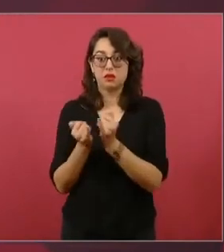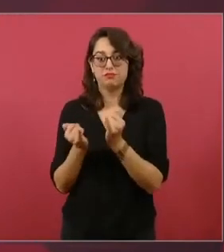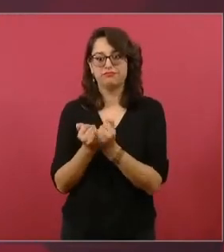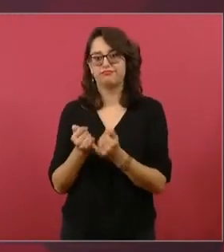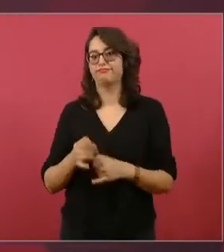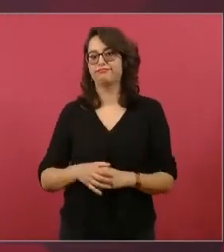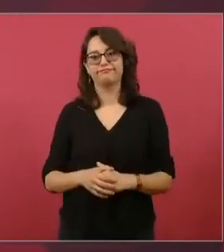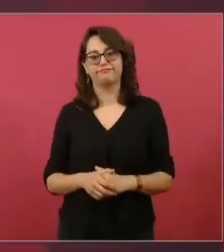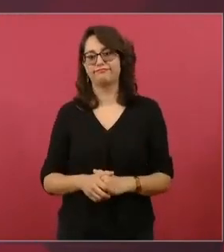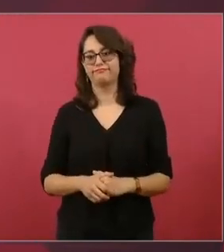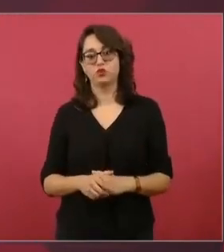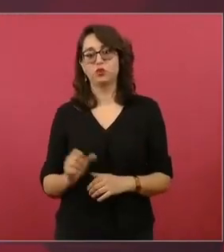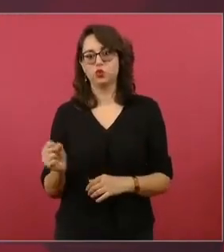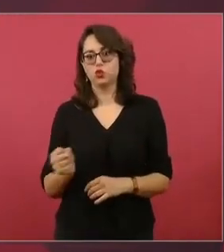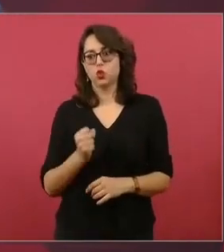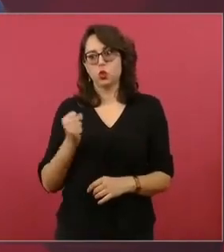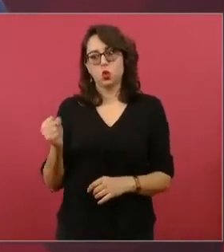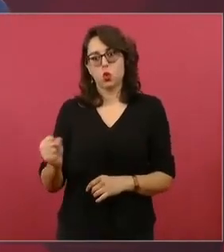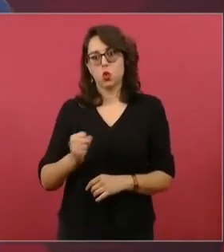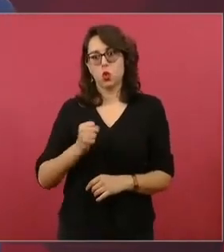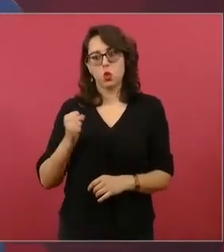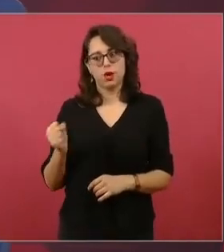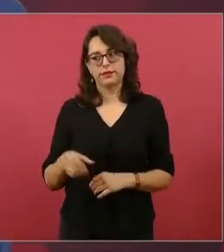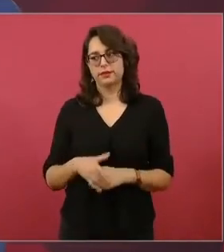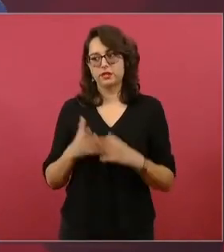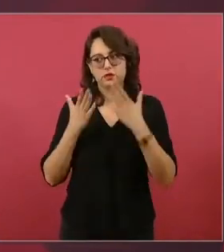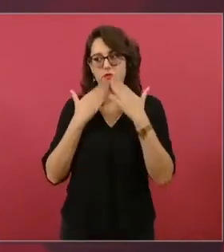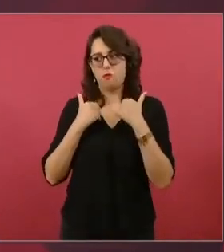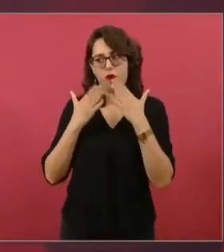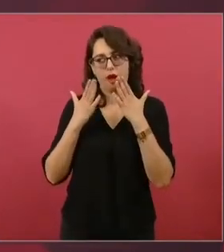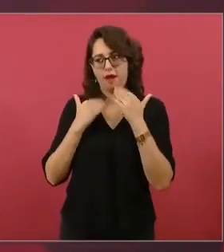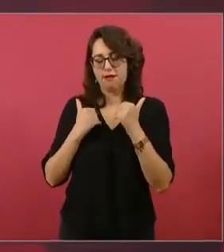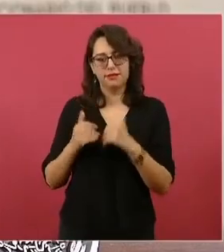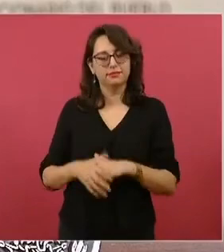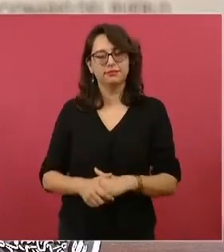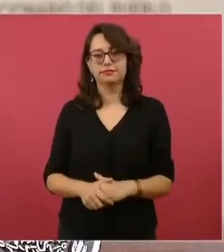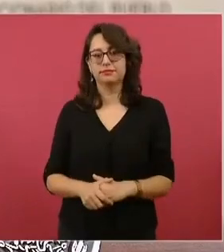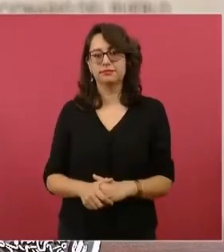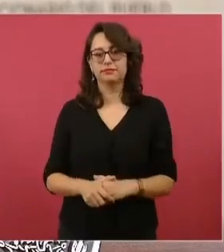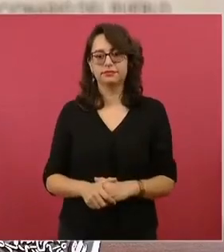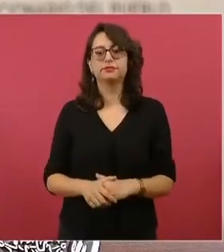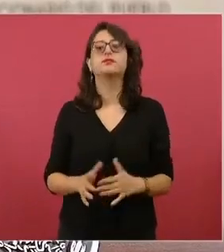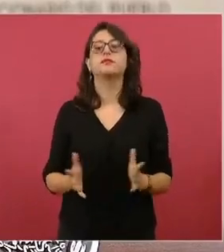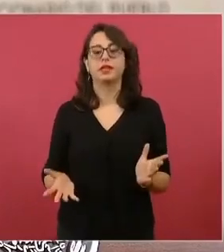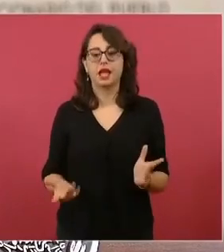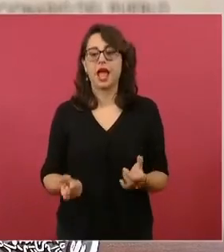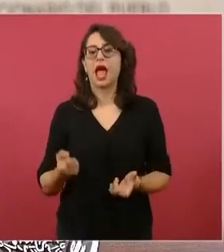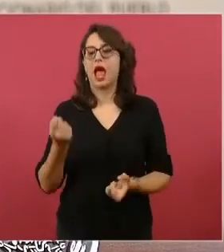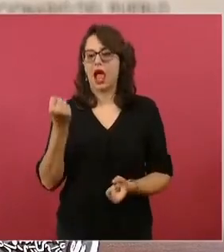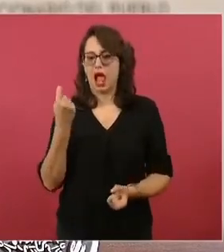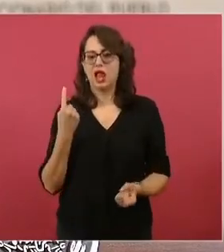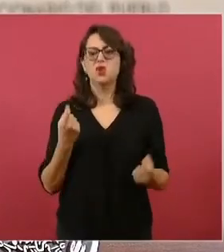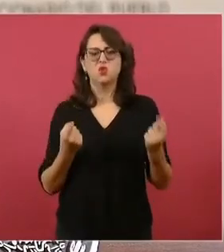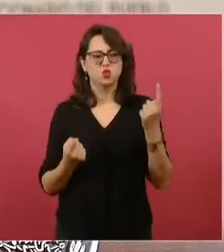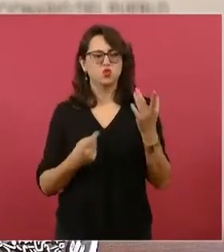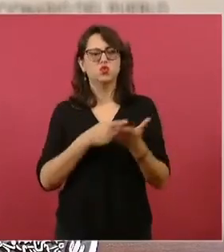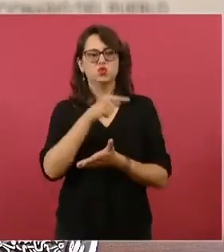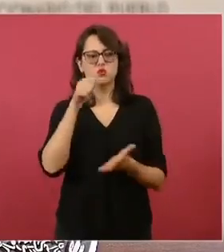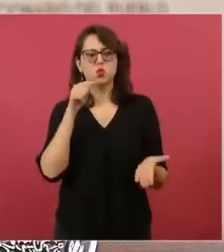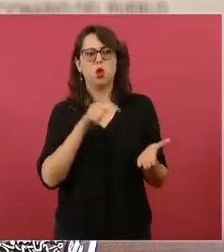Tenemos ciertos lugares en donde hay consumo por algunas